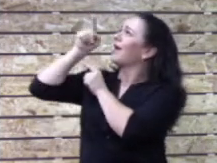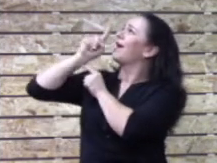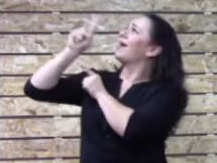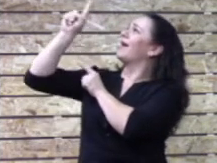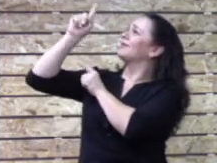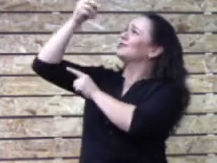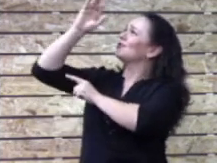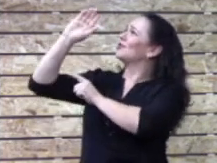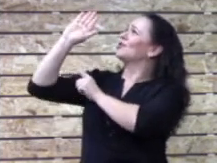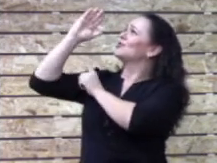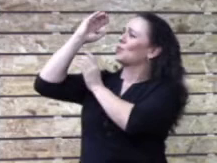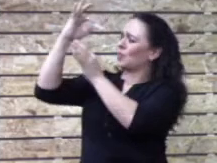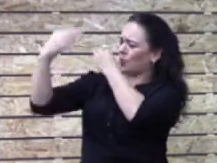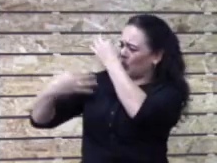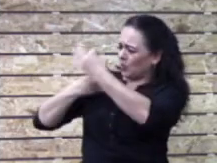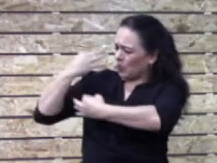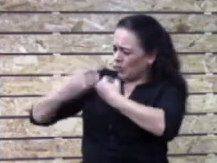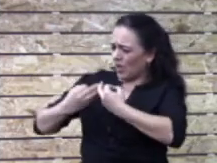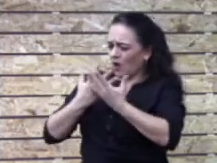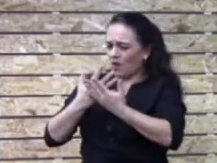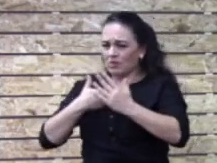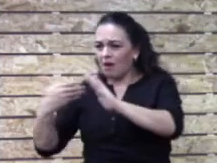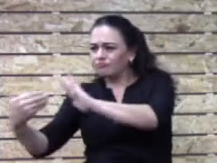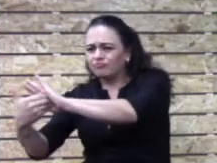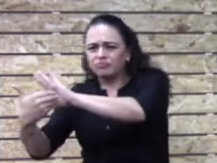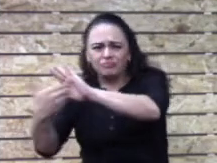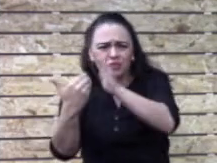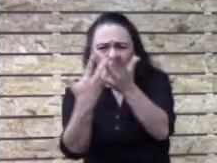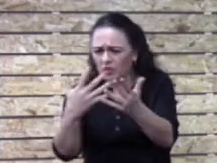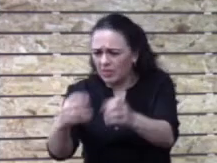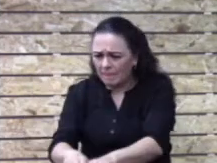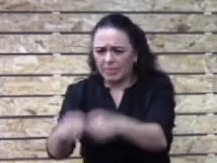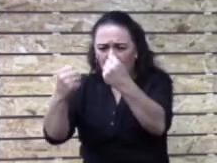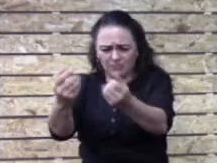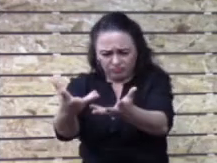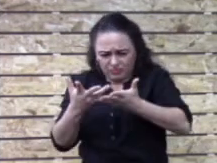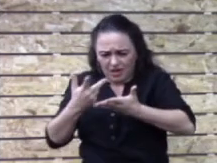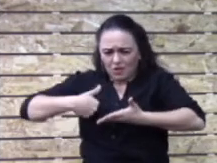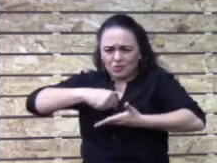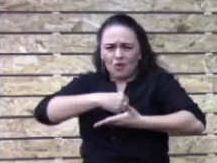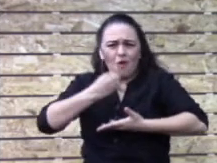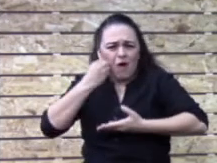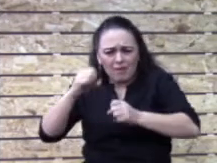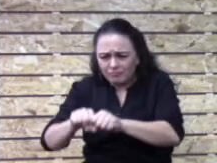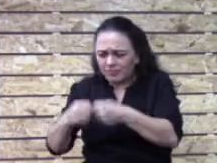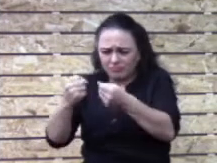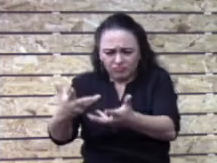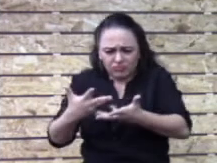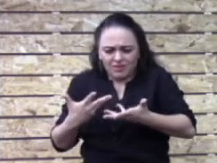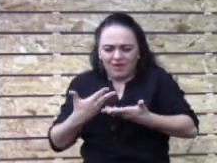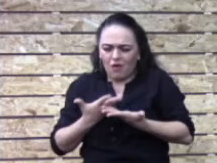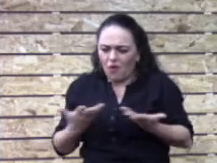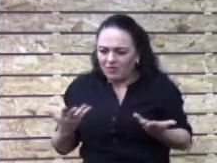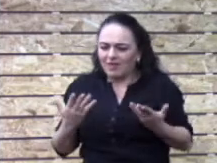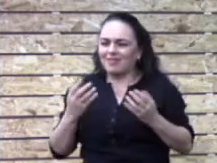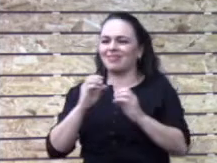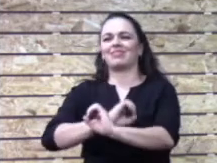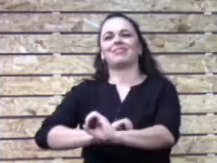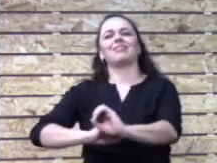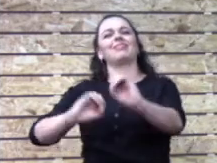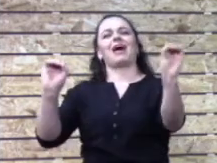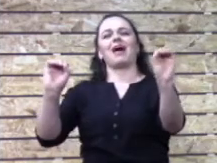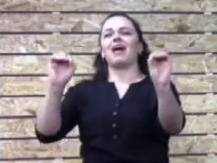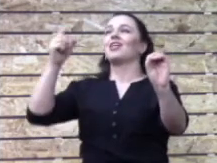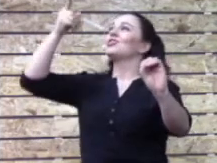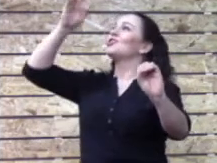habrá de sobrevenirte, ninguna calamidad llegará a tu hogar, porque Él ordenará que